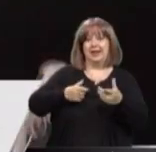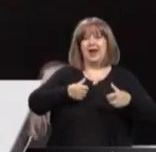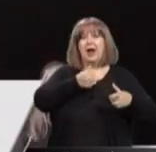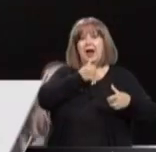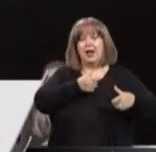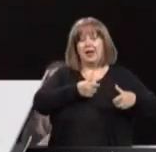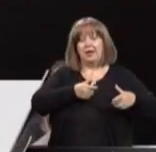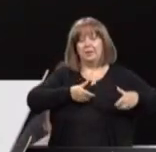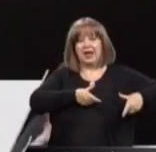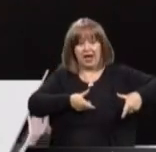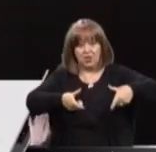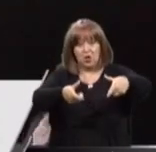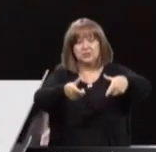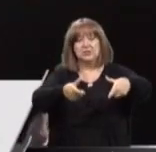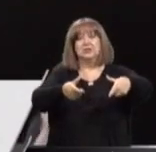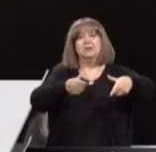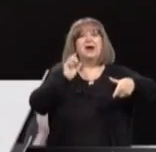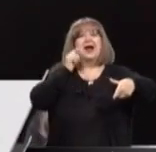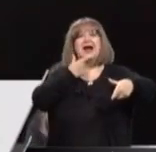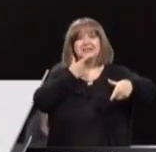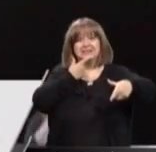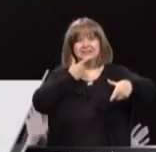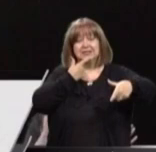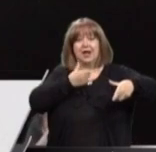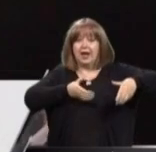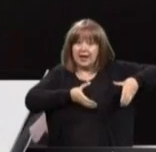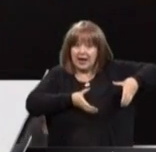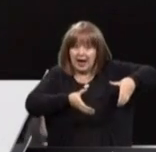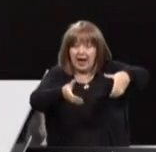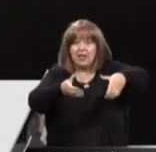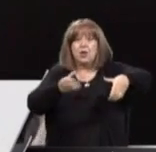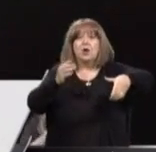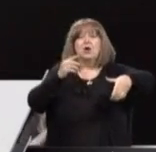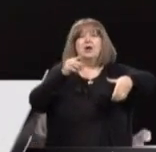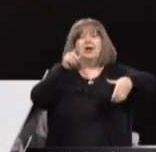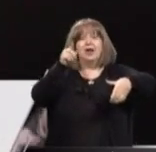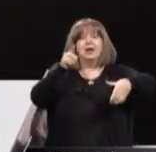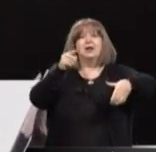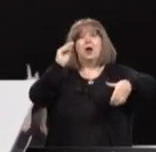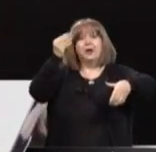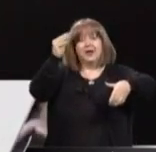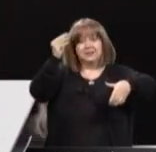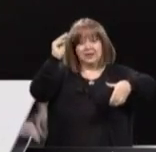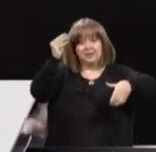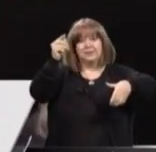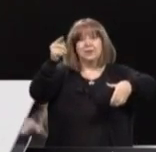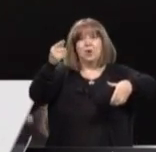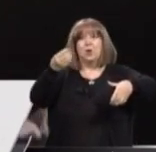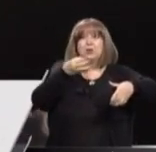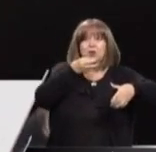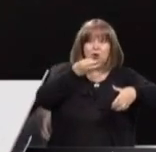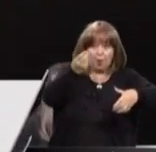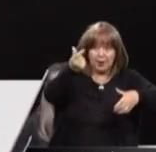Digo también para que se entienda, cada caño que Brasil no vende financiado aparecen competidores de otros